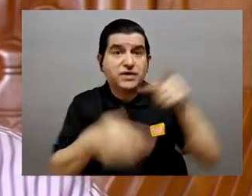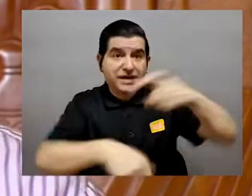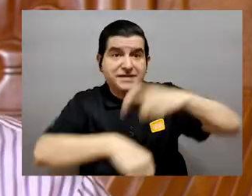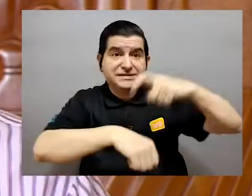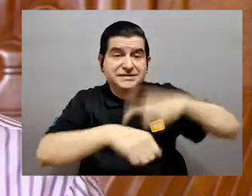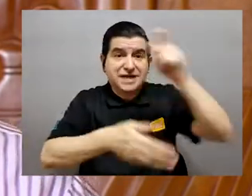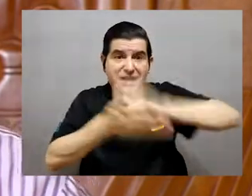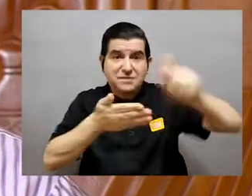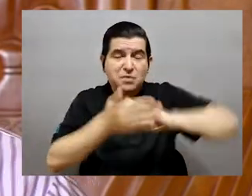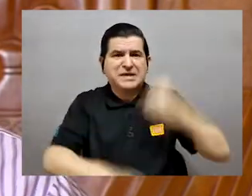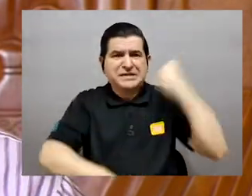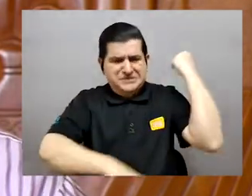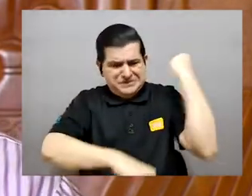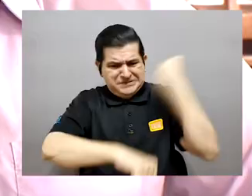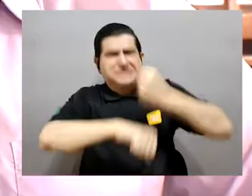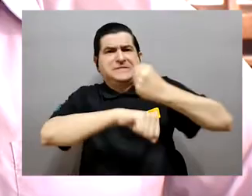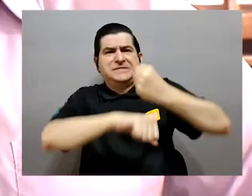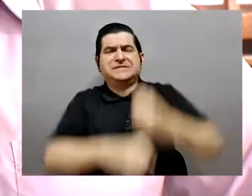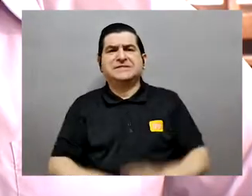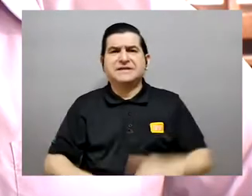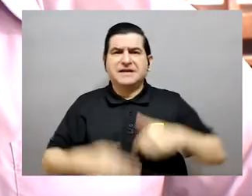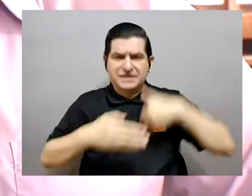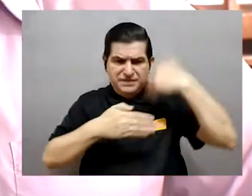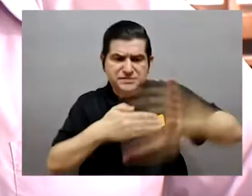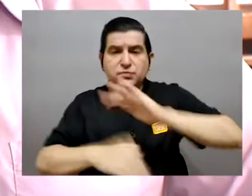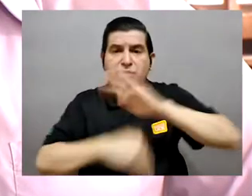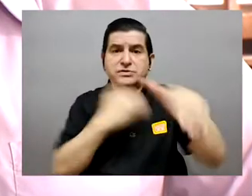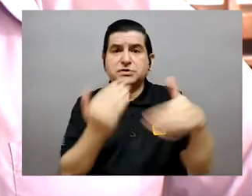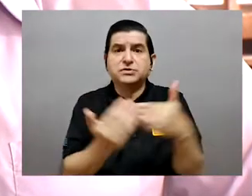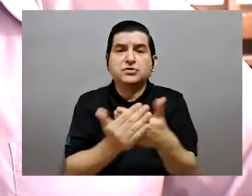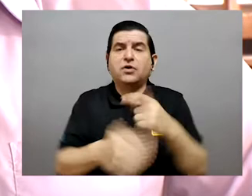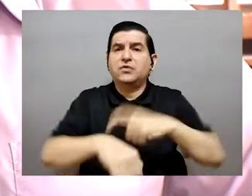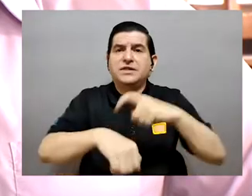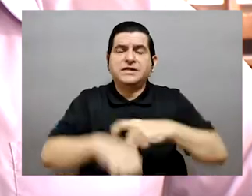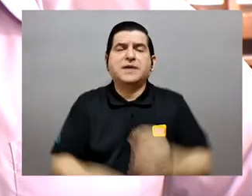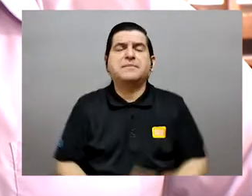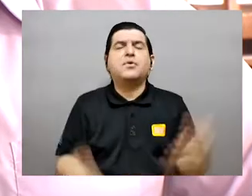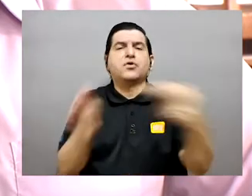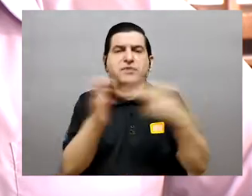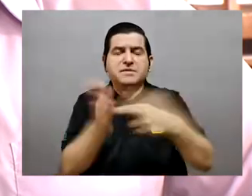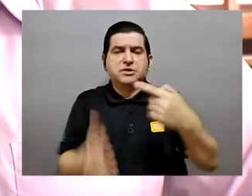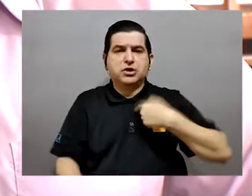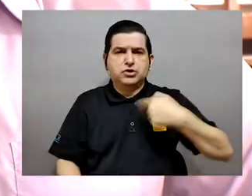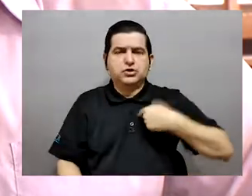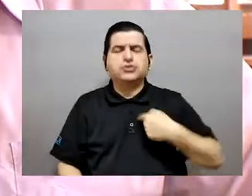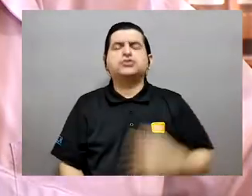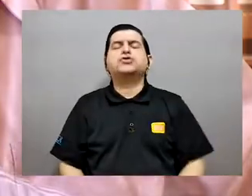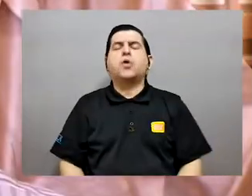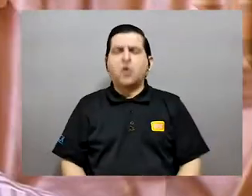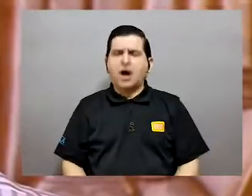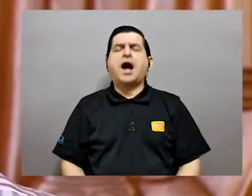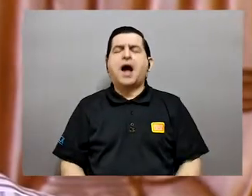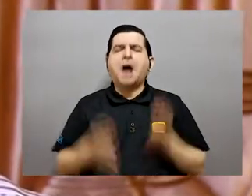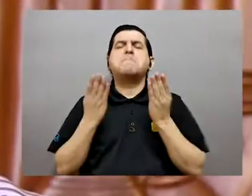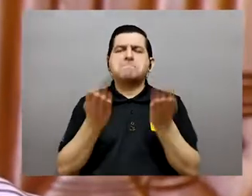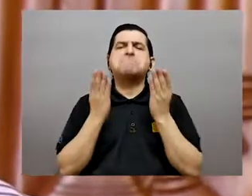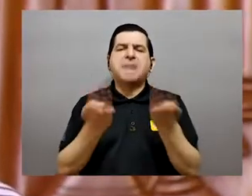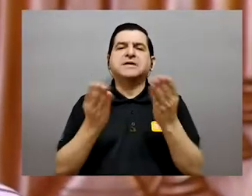para los números que yo me quedaba sorprendido. Yo en esas edades, comenzando, mediando el colegio,